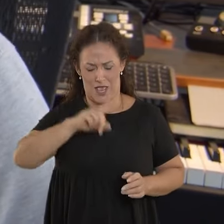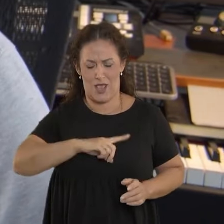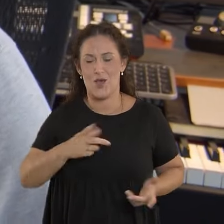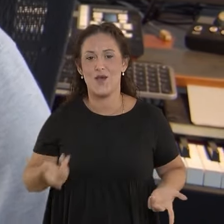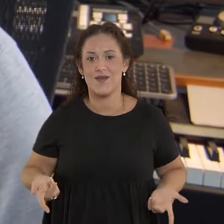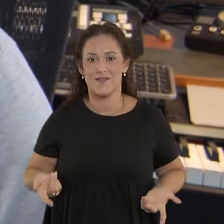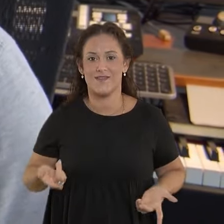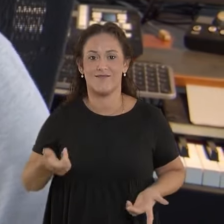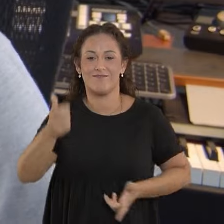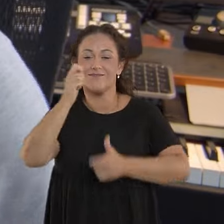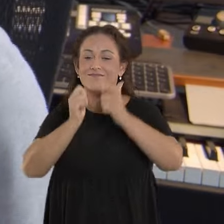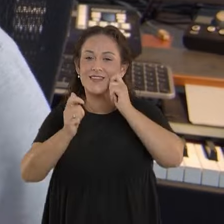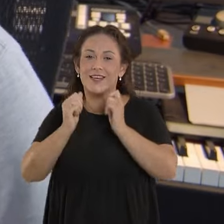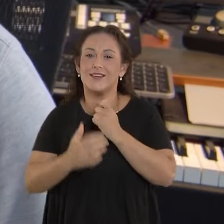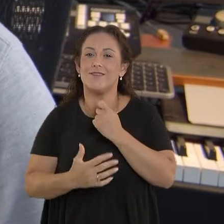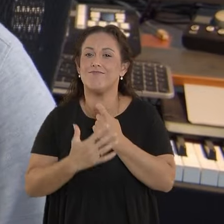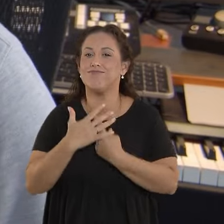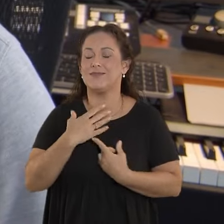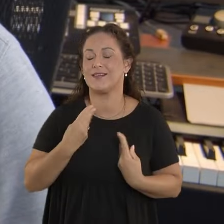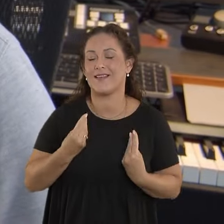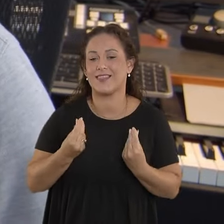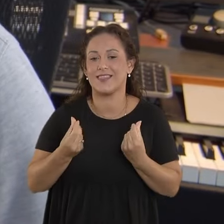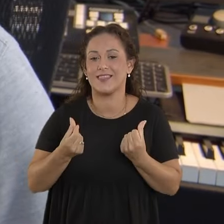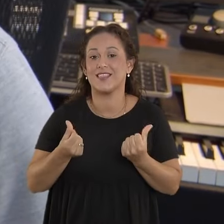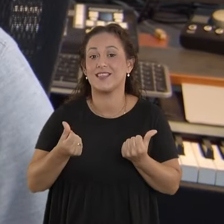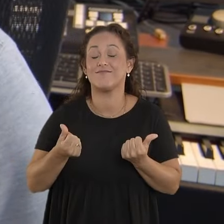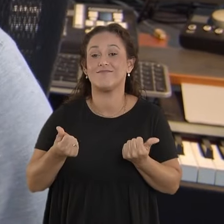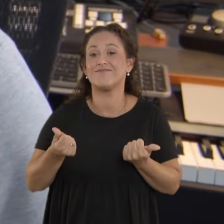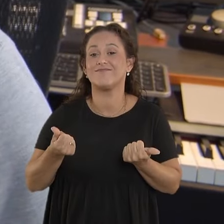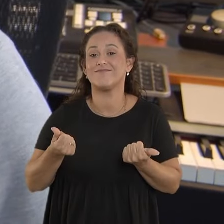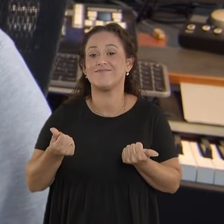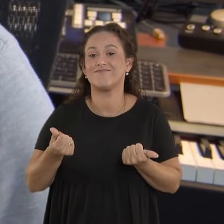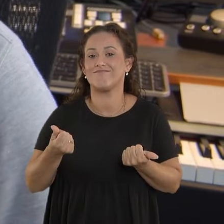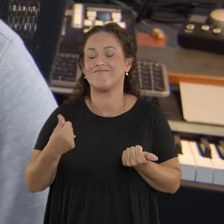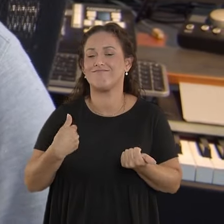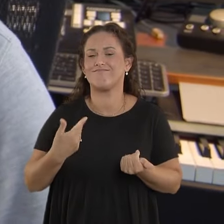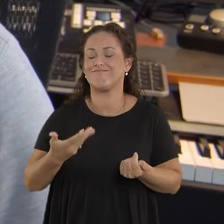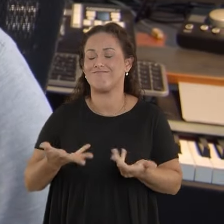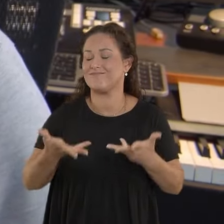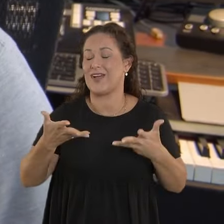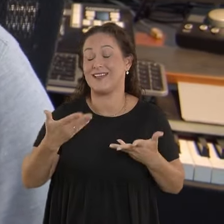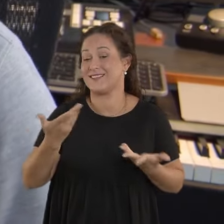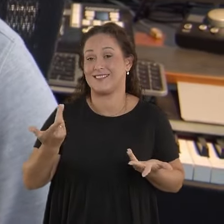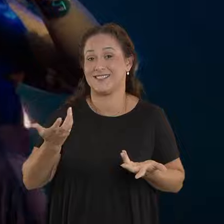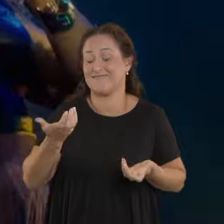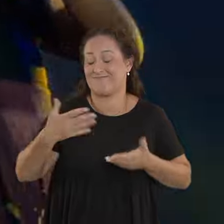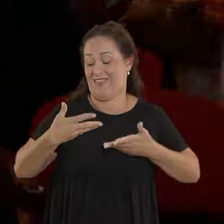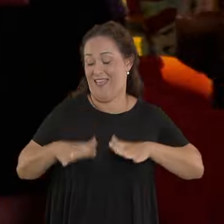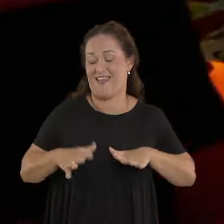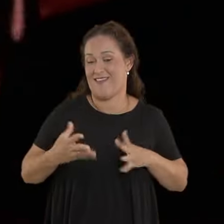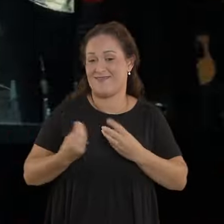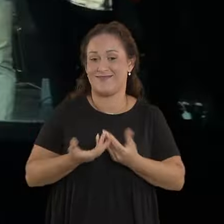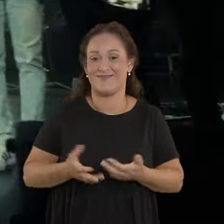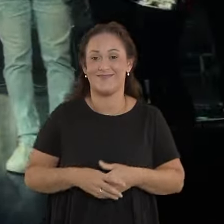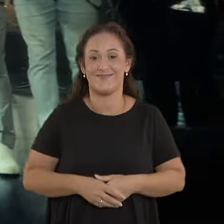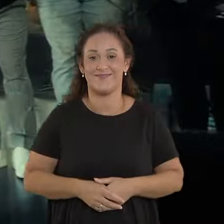respetado y bueno, pues ese cariño se percibe y yo pues es privado, así que nada, aquí estoy.